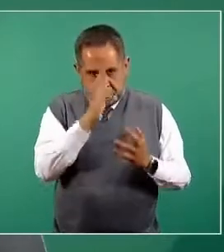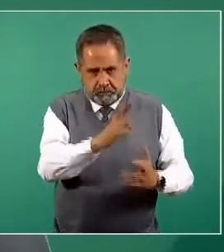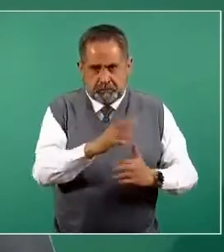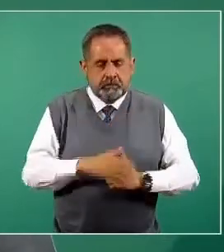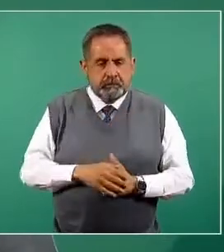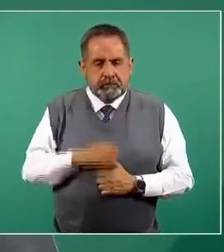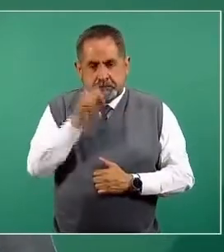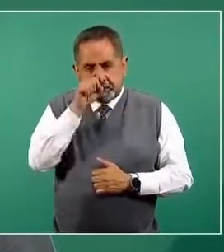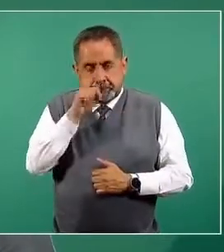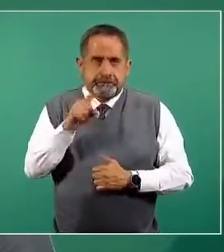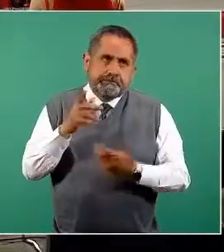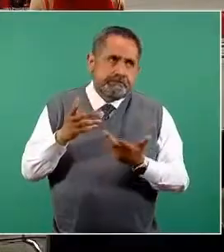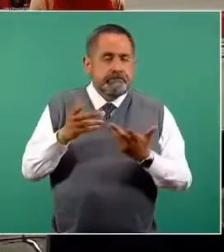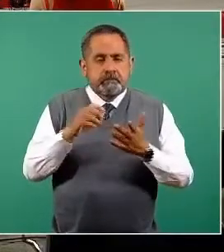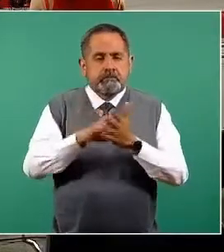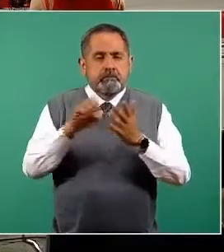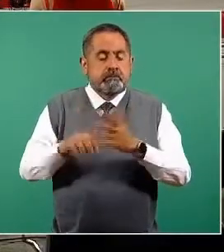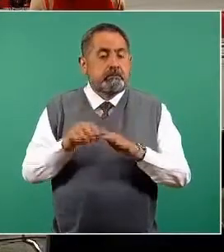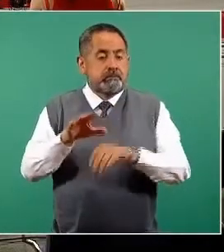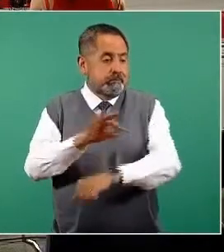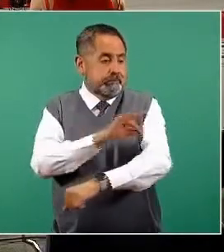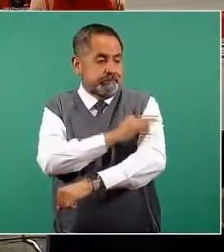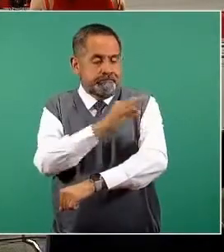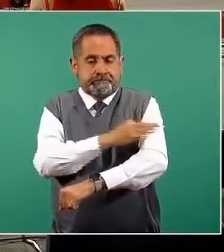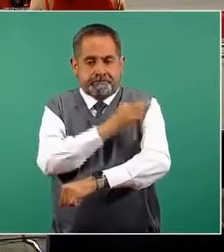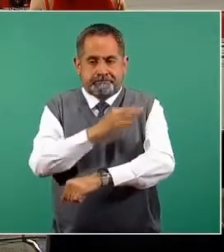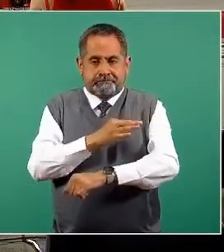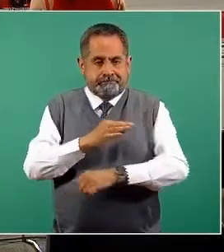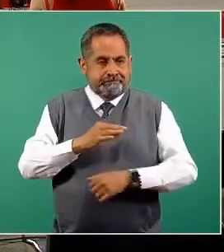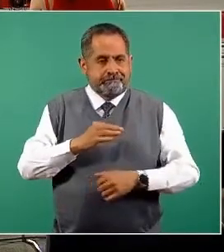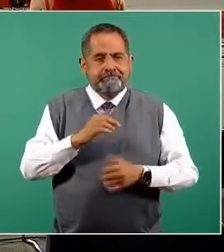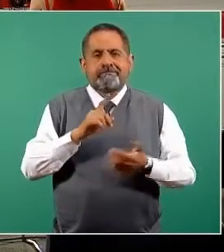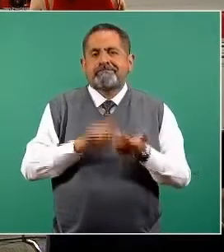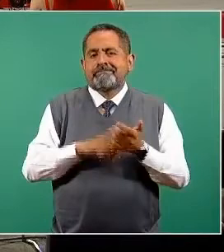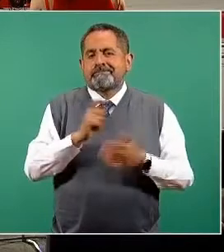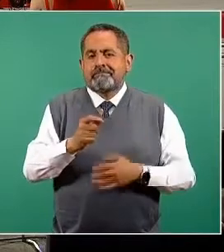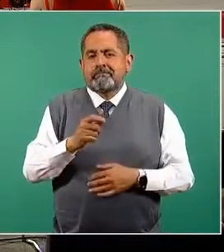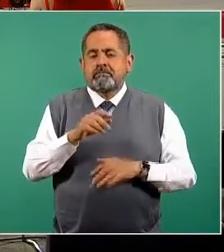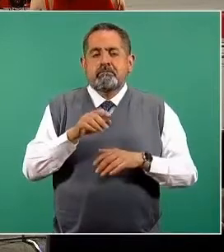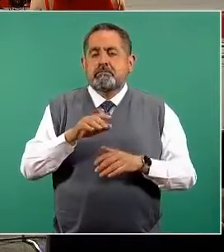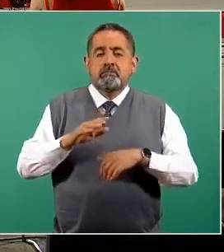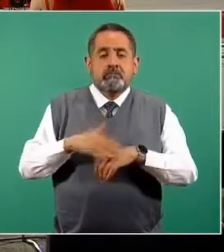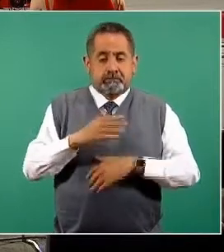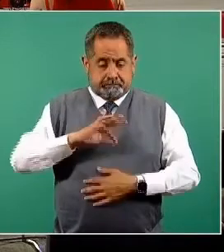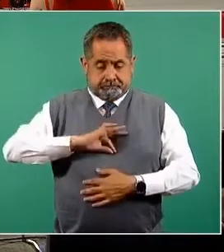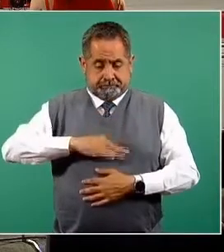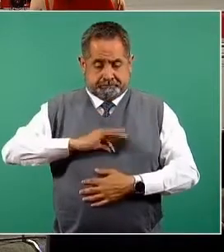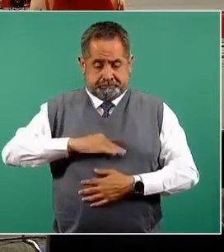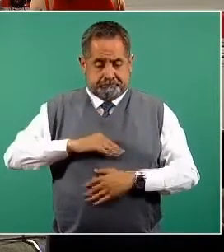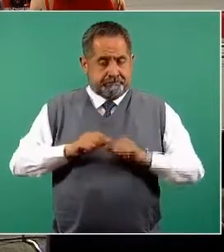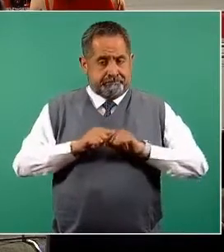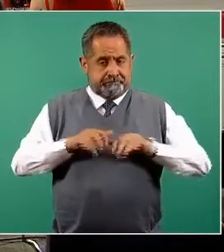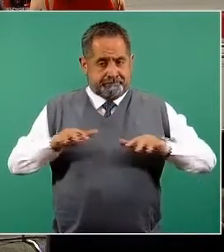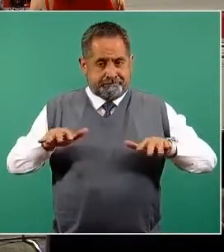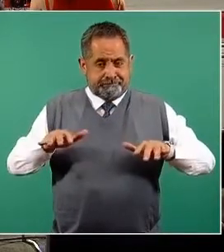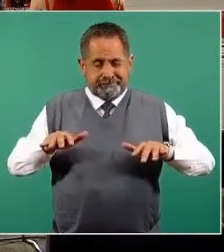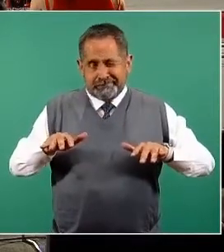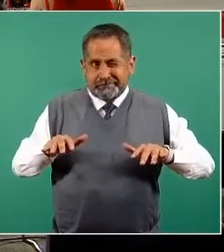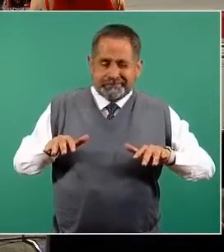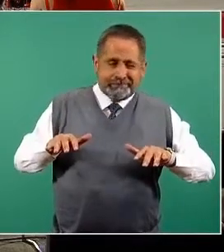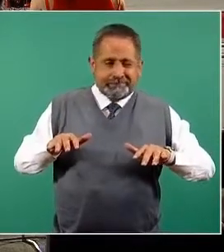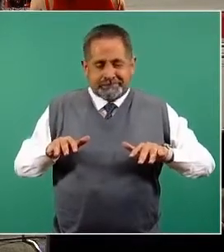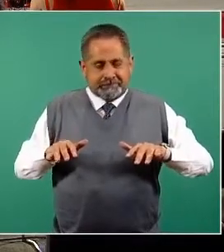existe un dilema o una tensión a resolver entre la libertad individual,